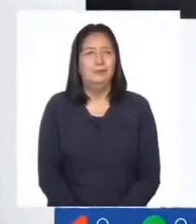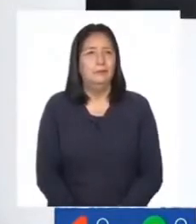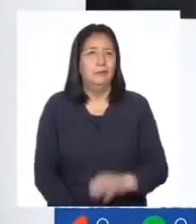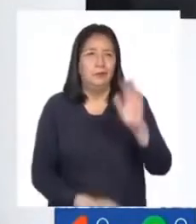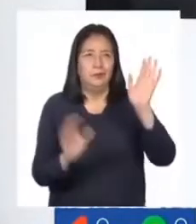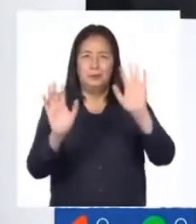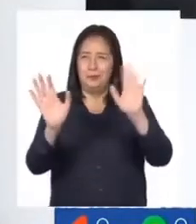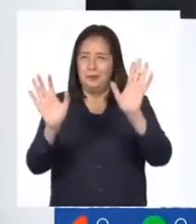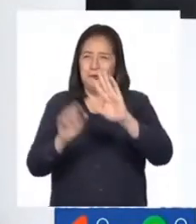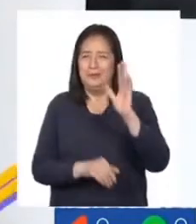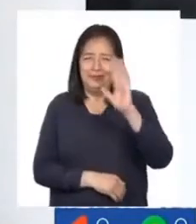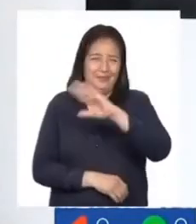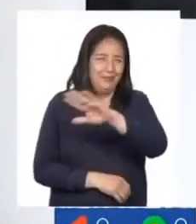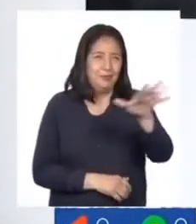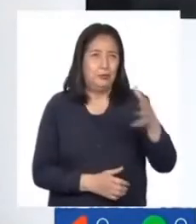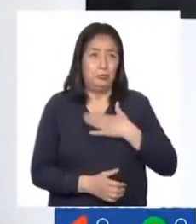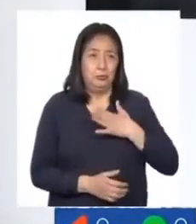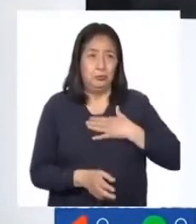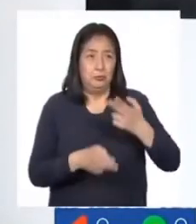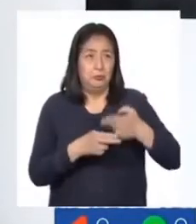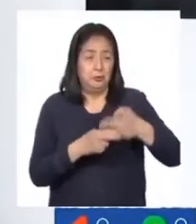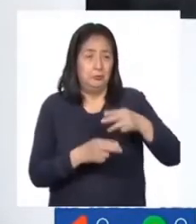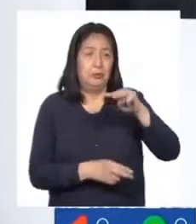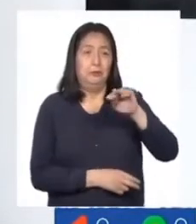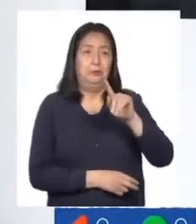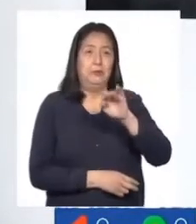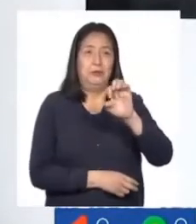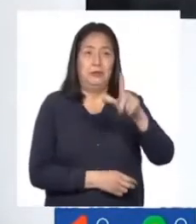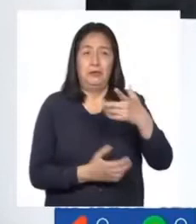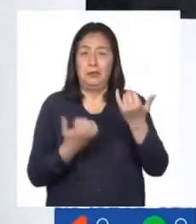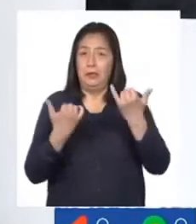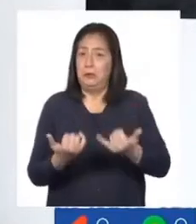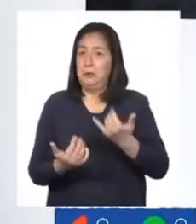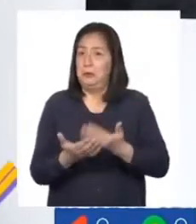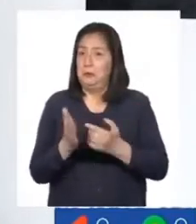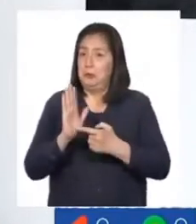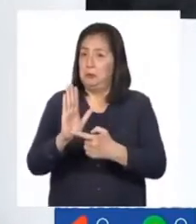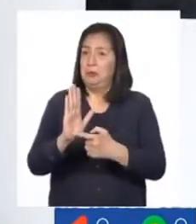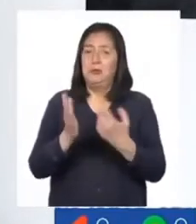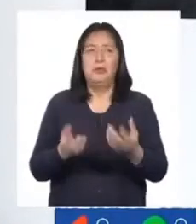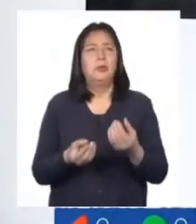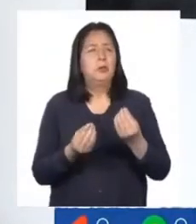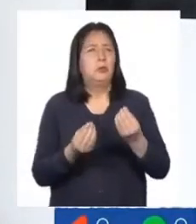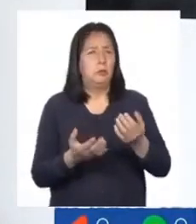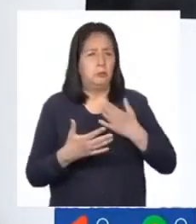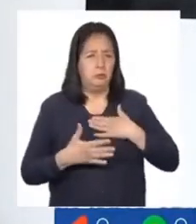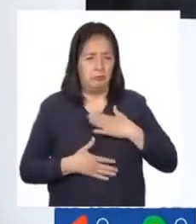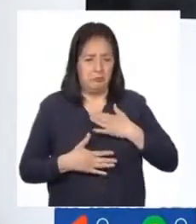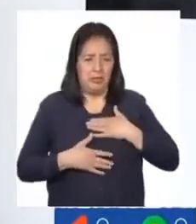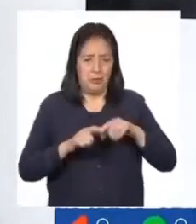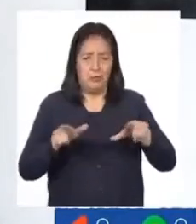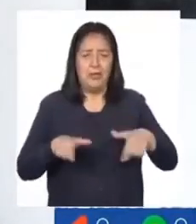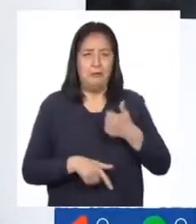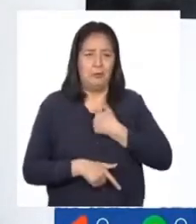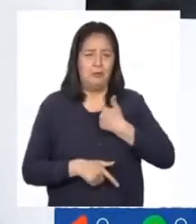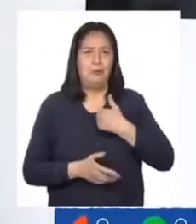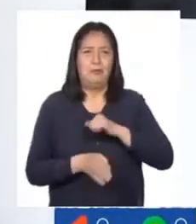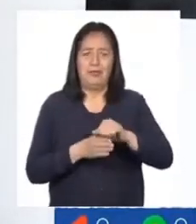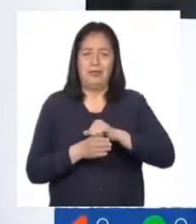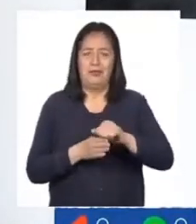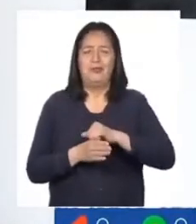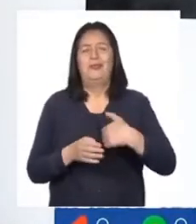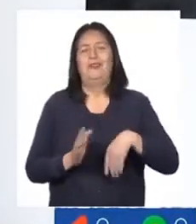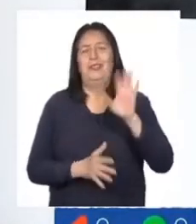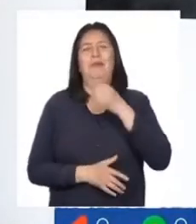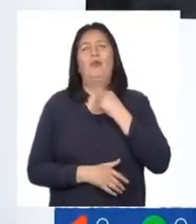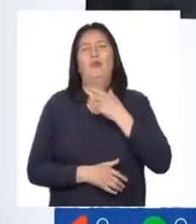Hola a todos y a todas, soy Miguel Ángel Robalino y a continuación les demostraré cómo desde mi espacio personal practico lo que más